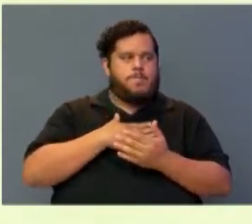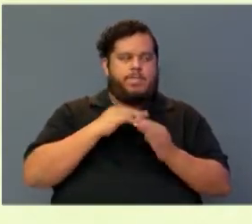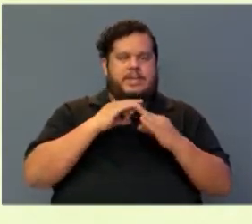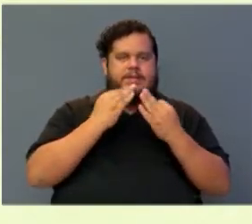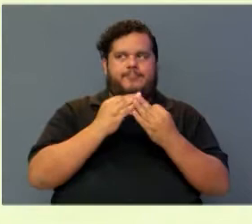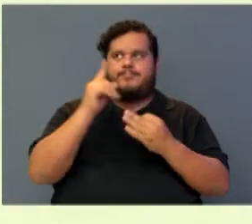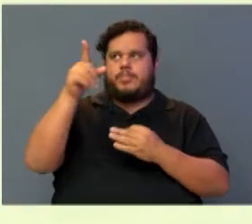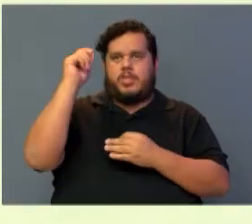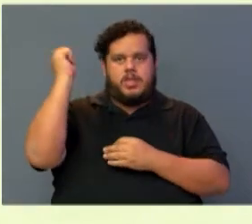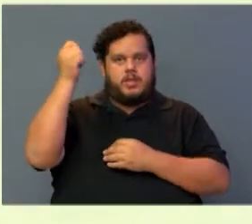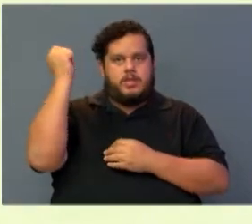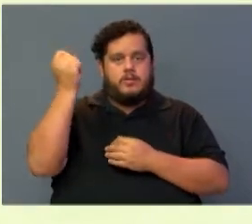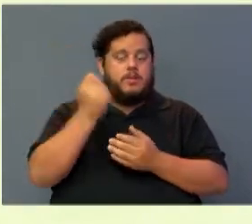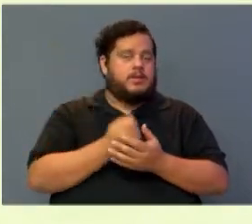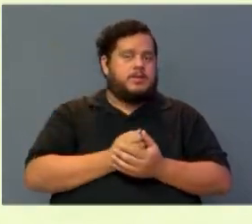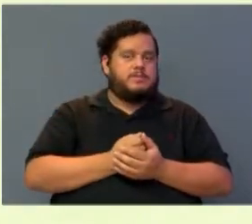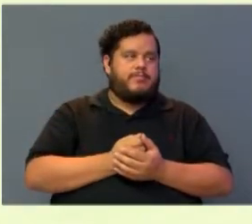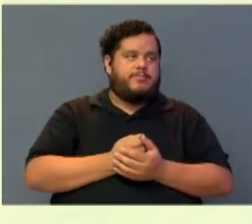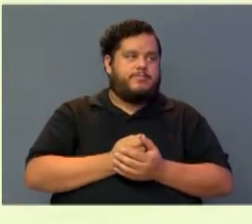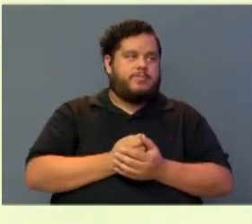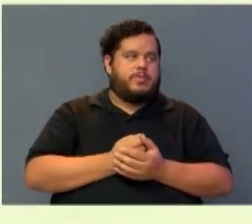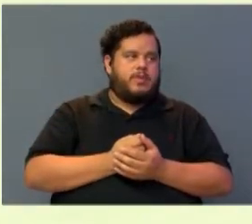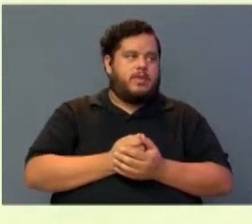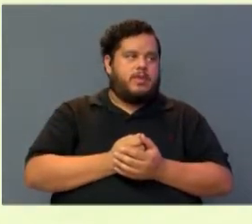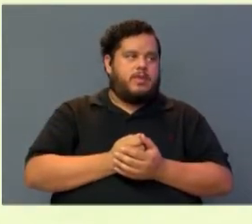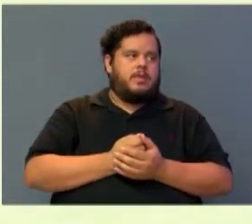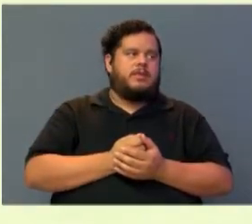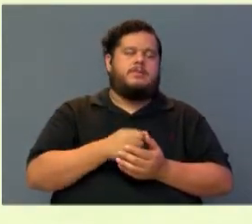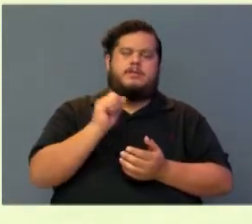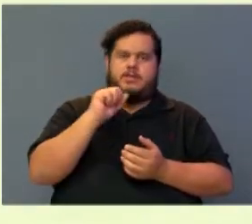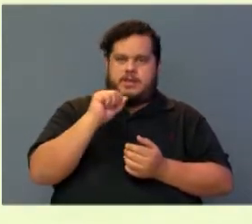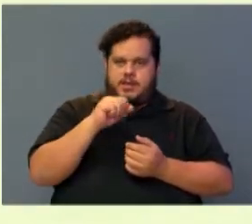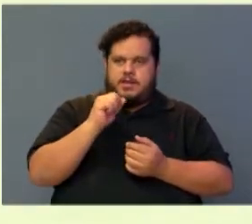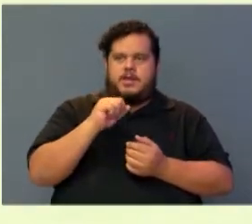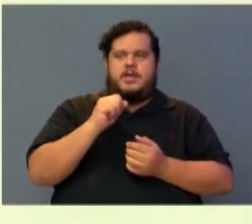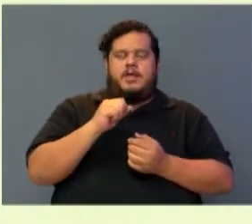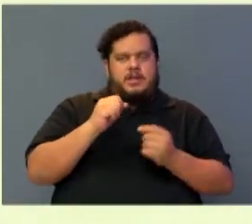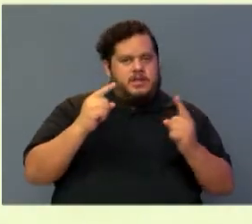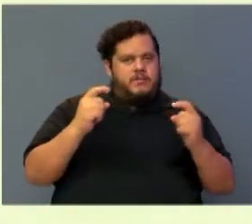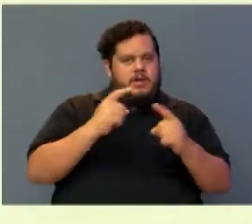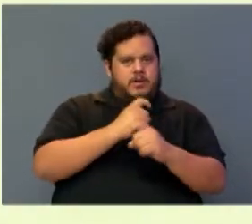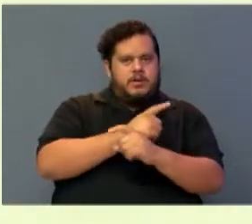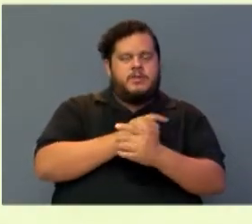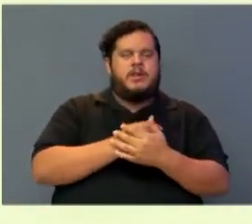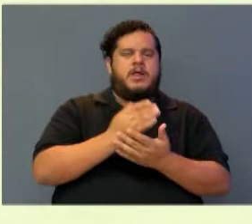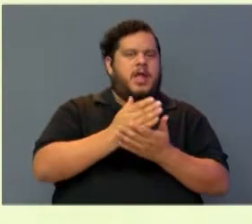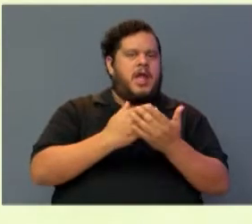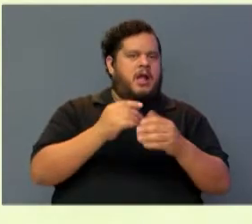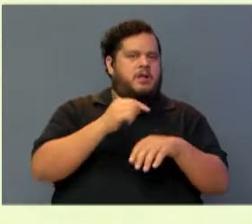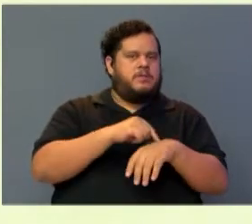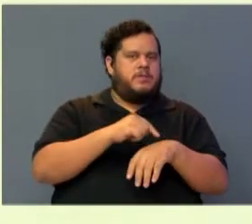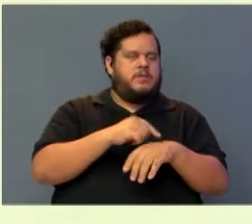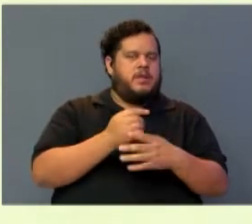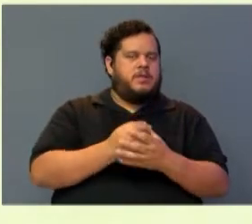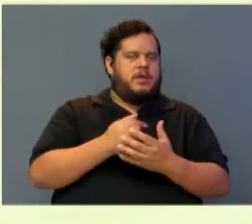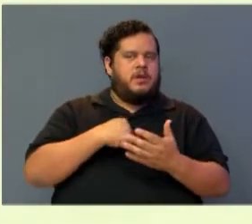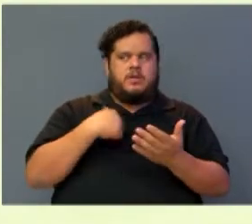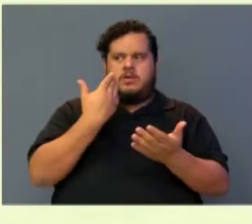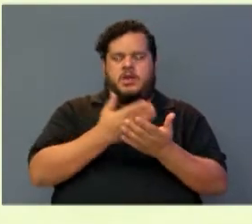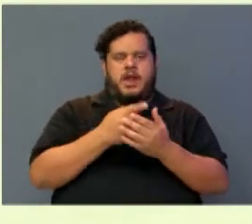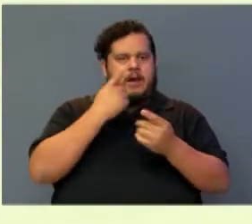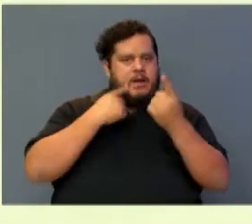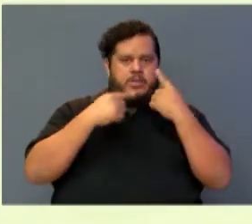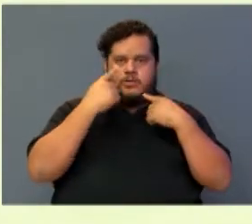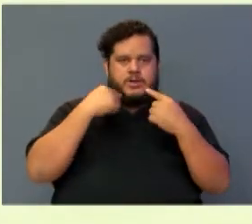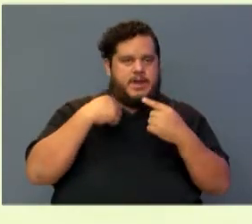Guanacaste, prácticamente sí. Y sí, fue bastante complicado, donde en su momento de ahí, yo llegaba a llorar todos los